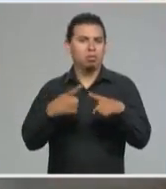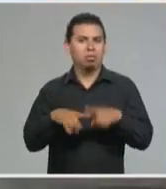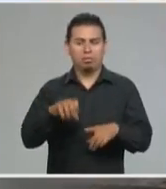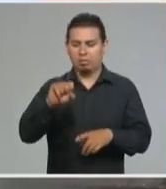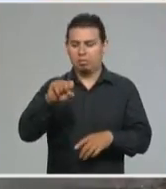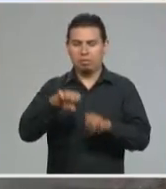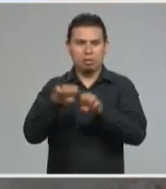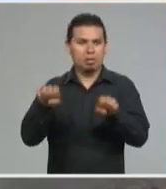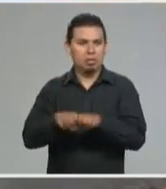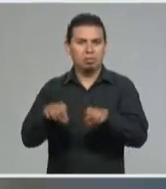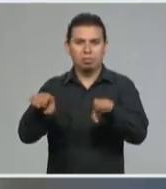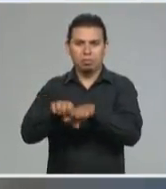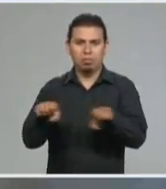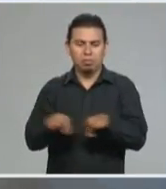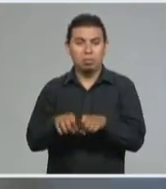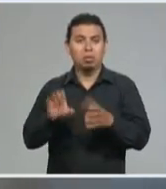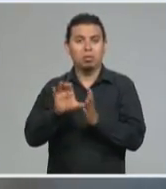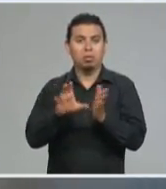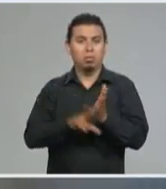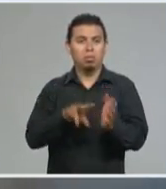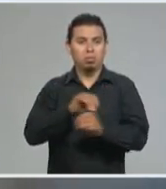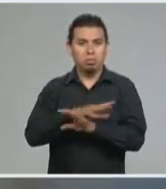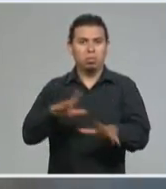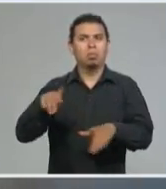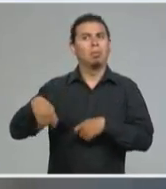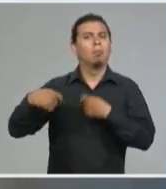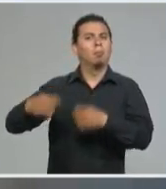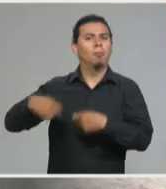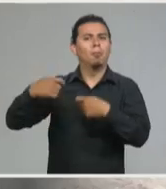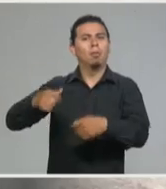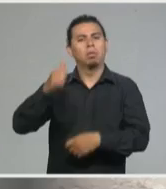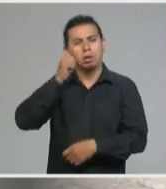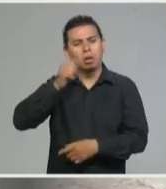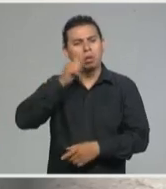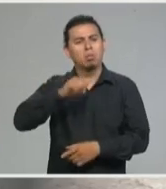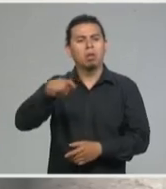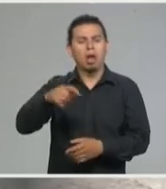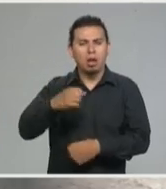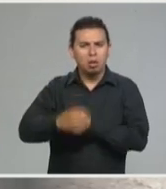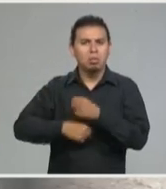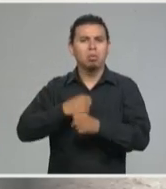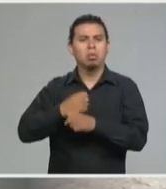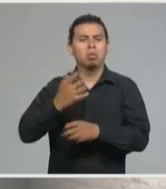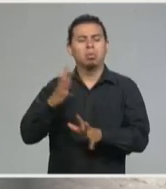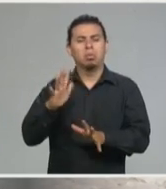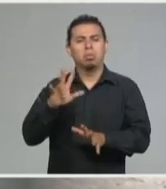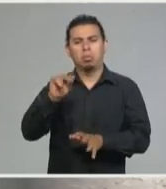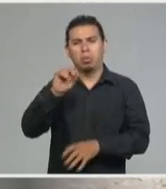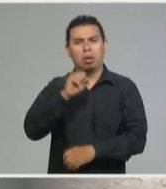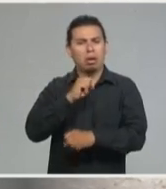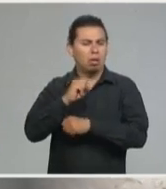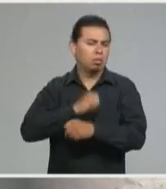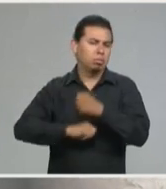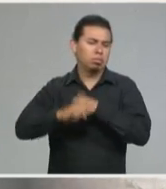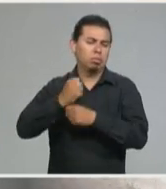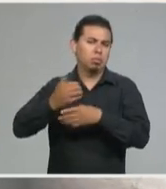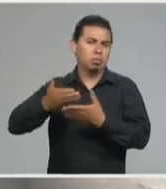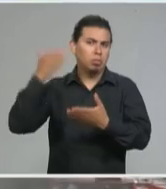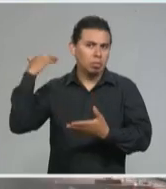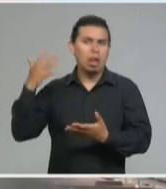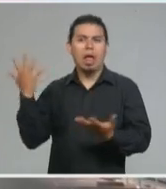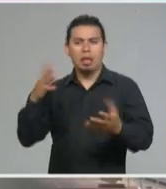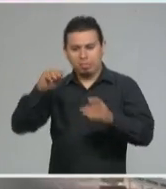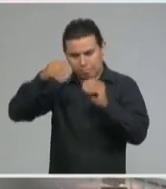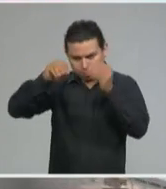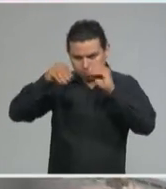participaron. La Globoferia forma parte de las tradiciones de esta comunidad que desde hace más de 80 años se ha dedicado a